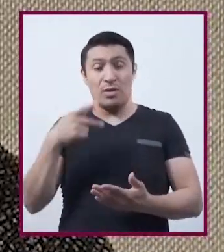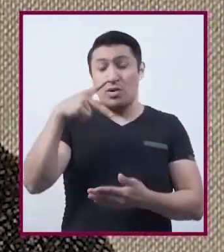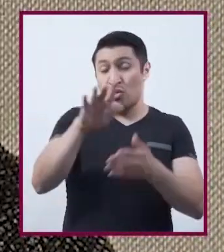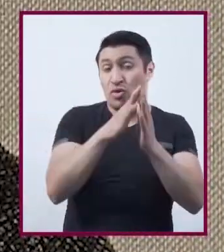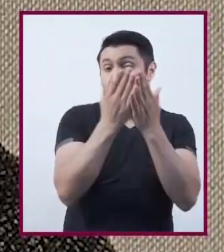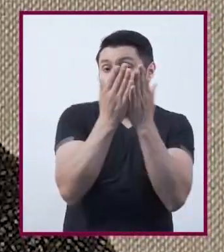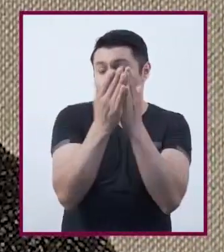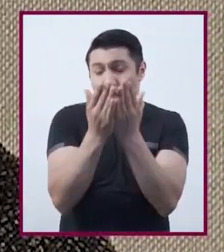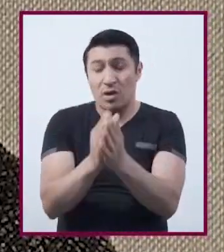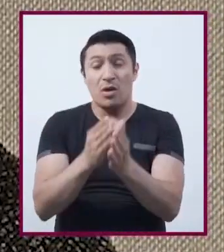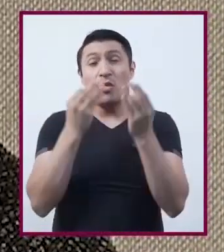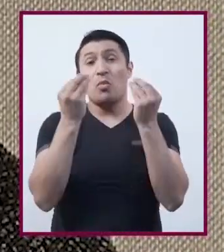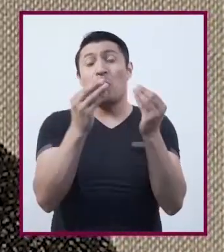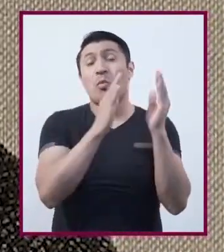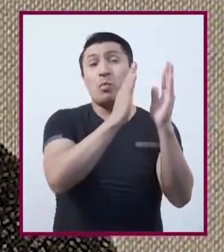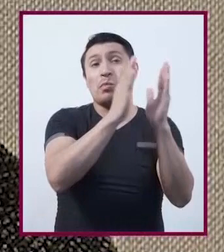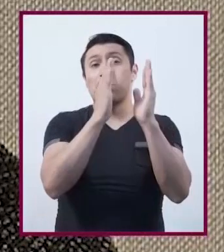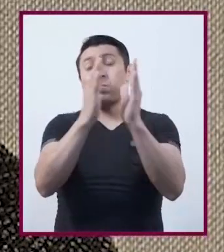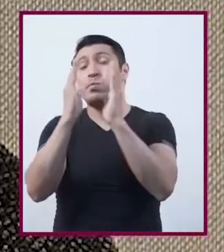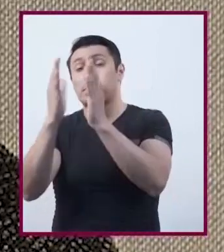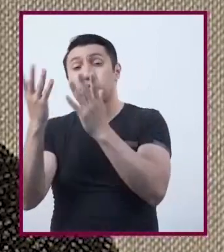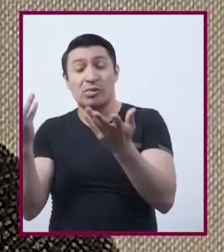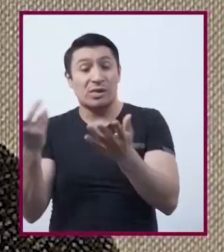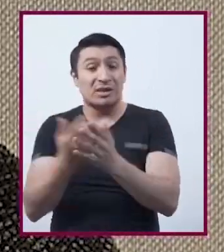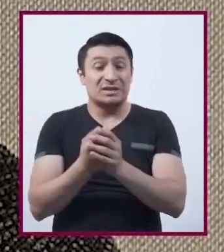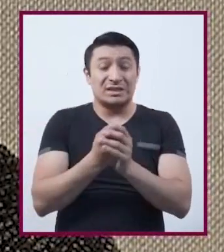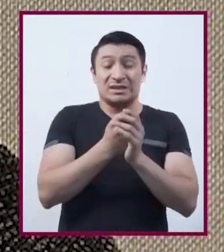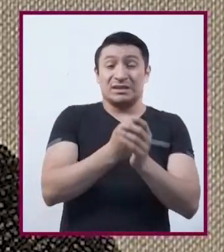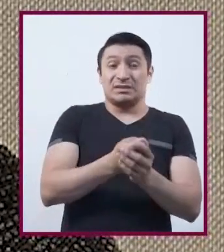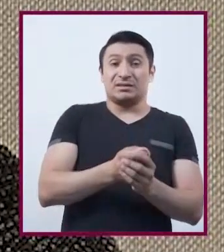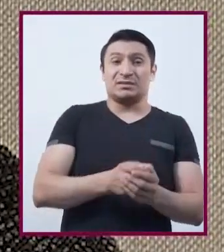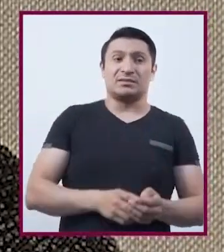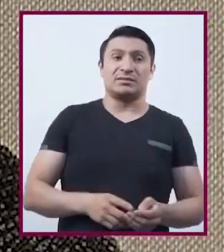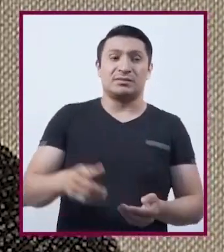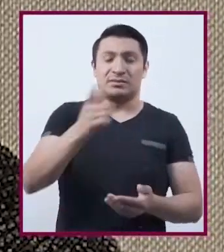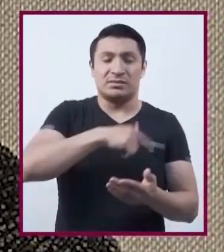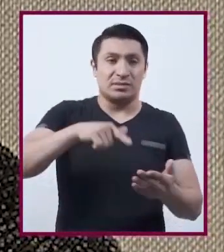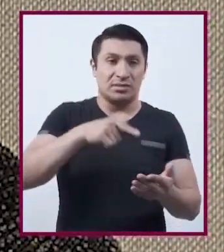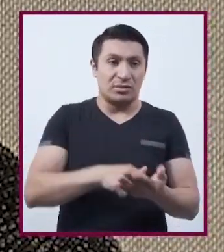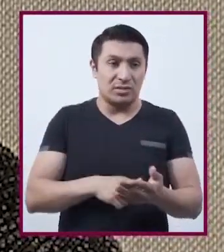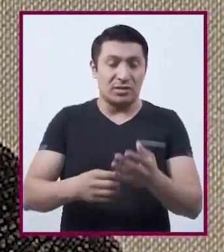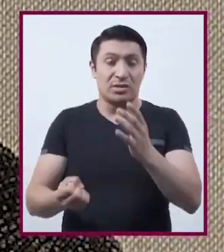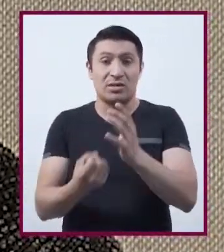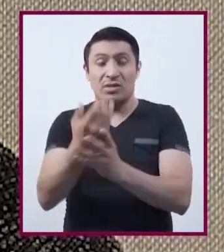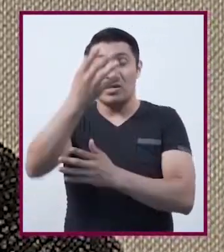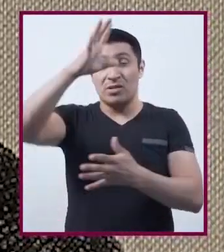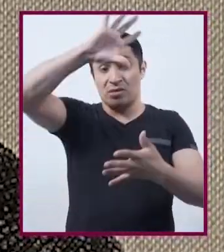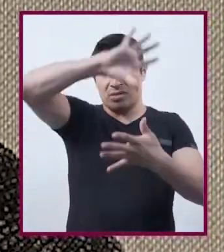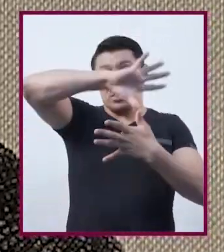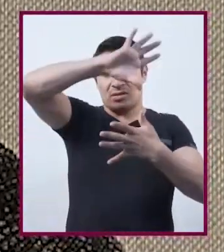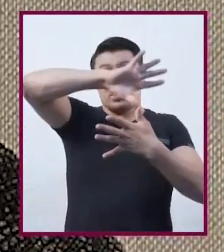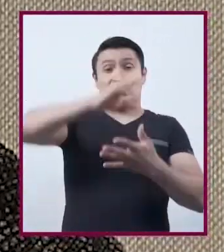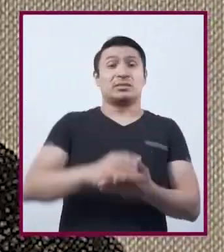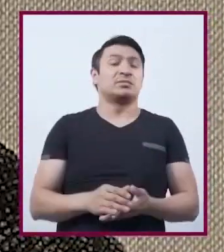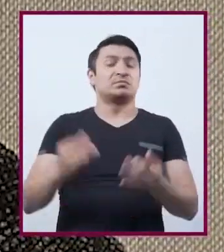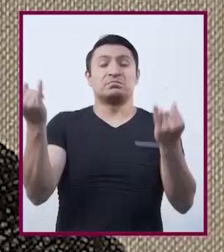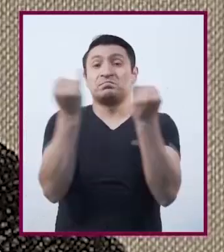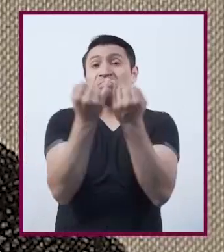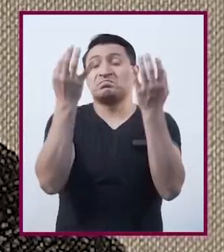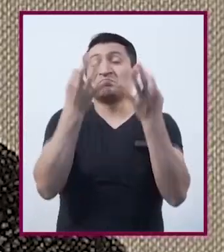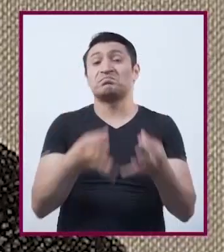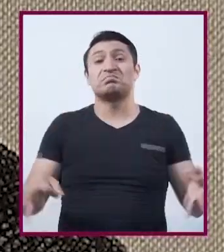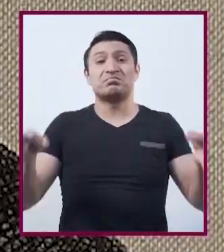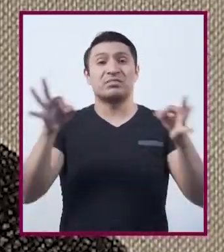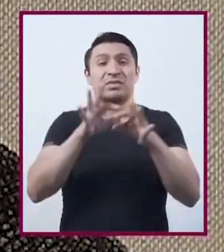resto del mundo, entre los cuales vale la pena mencionar su Cosmos, ensayo de una descripción física y del